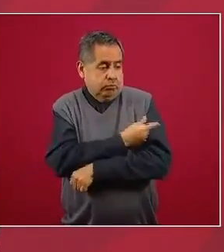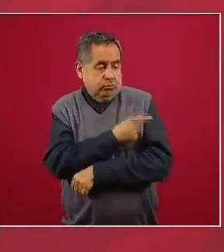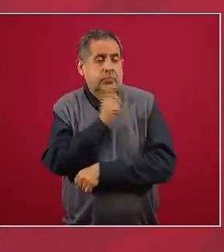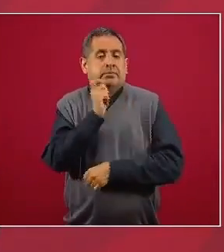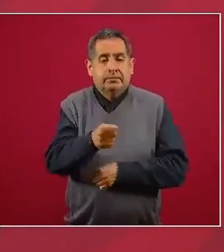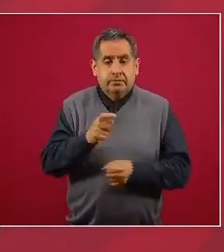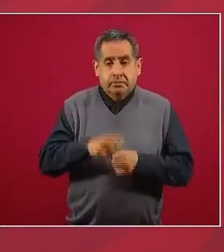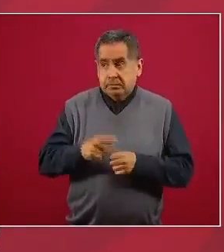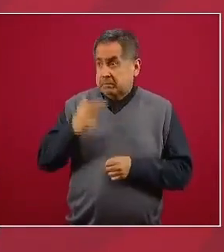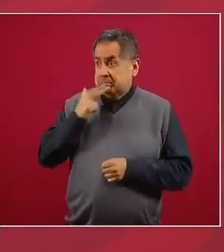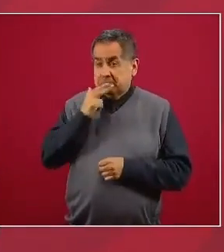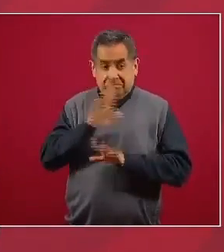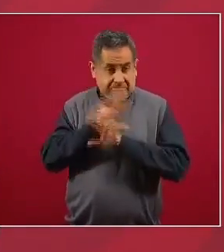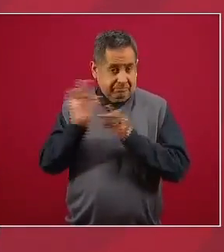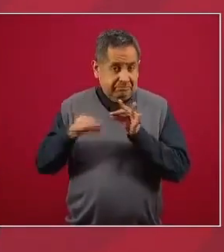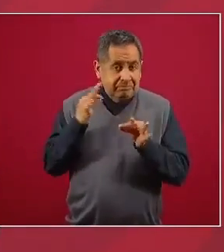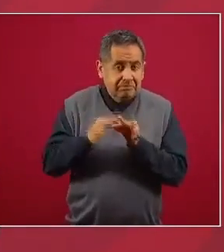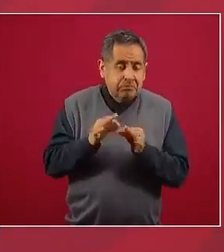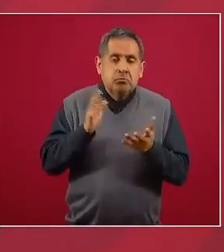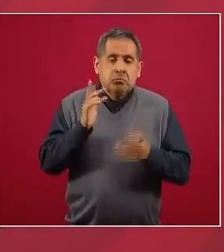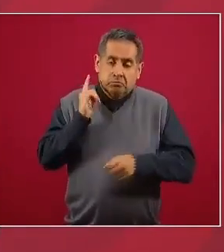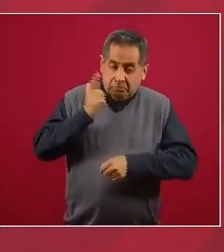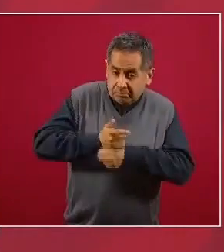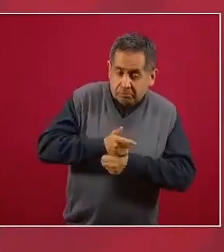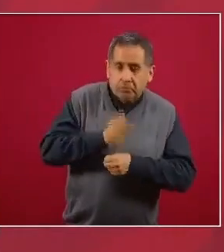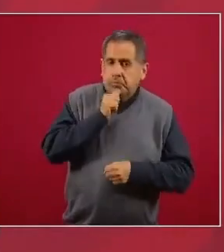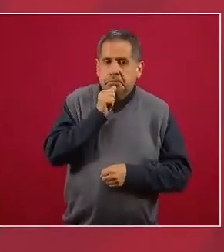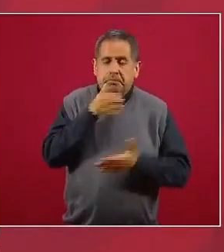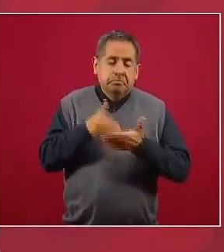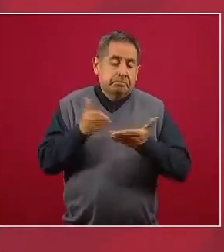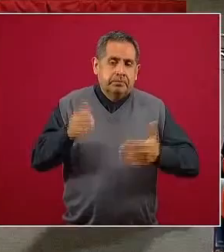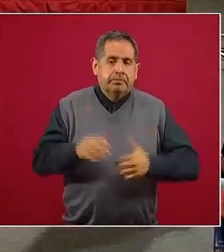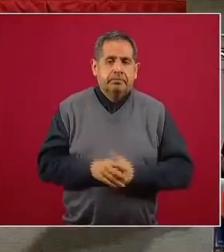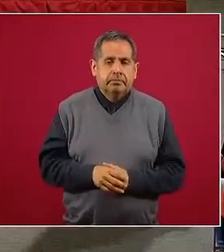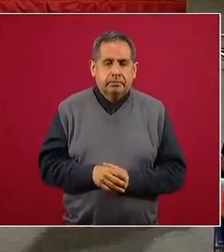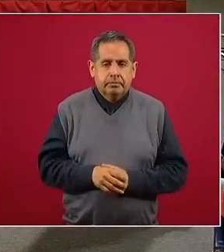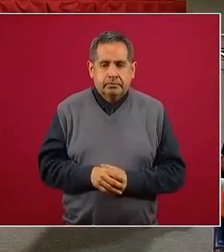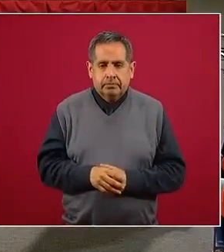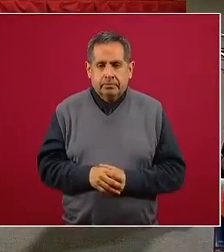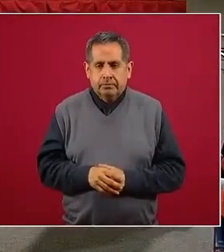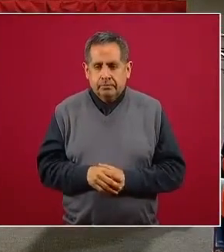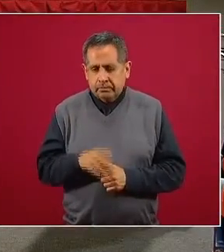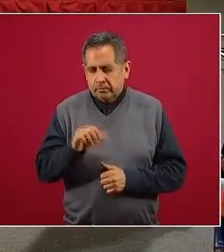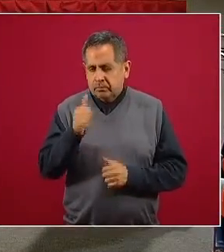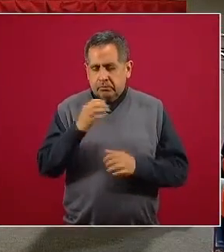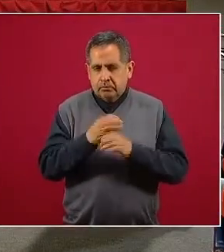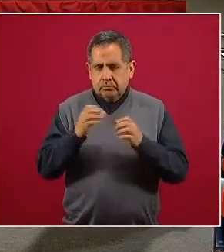conocimiento científico que hasta el momento existen. Ya había preguntado otra cosa.